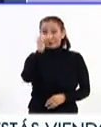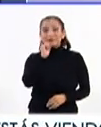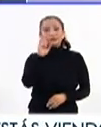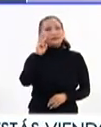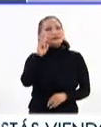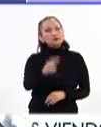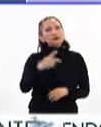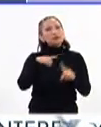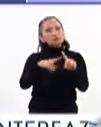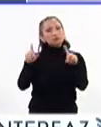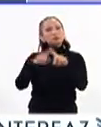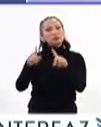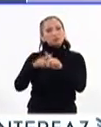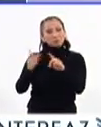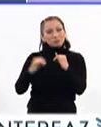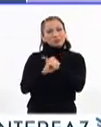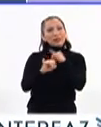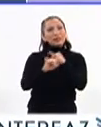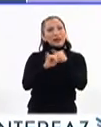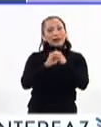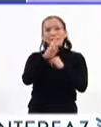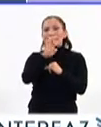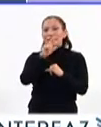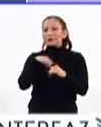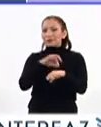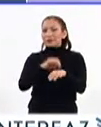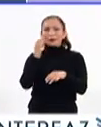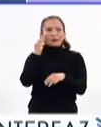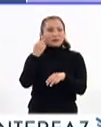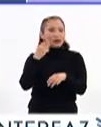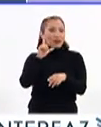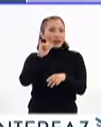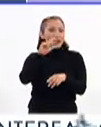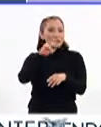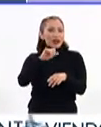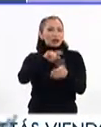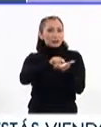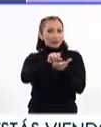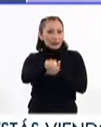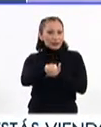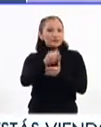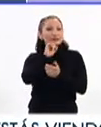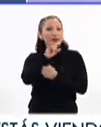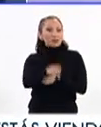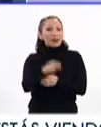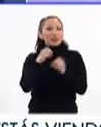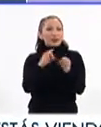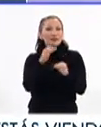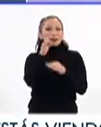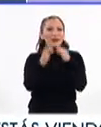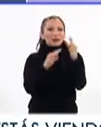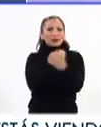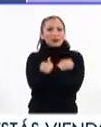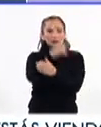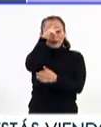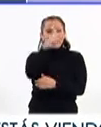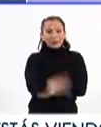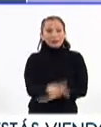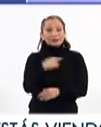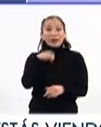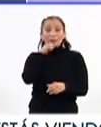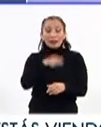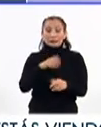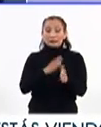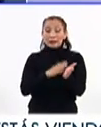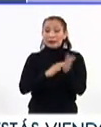nos puede seguir también a través de nuestras redes sociales, completamente en vivo, Facebook Live, Twitter, por medio de la Agencia Informativa de Educación de México, también